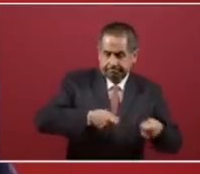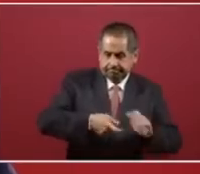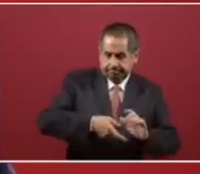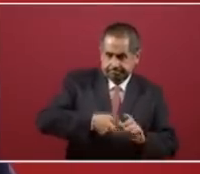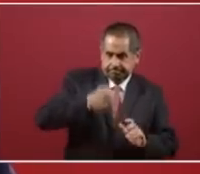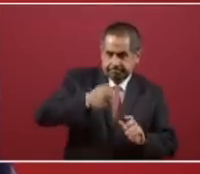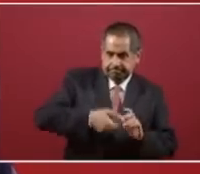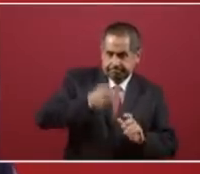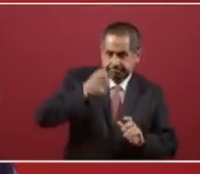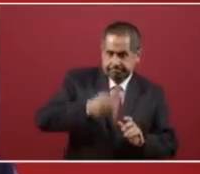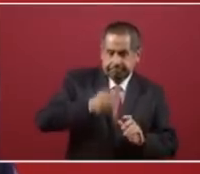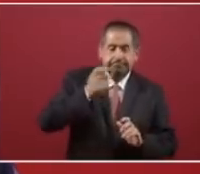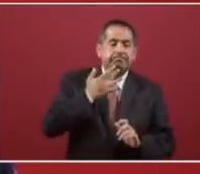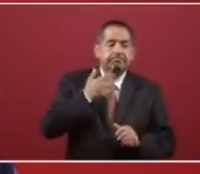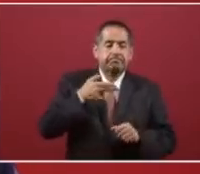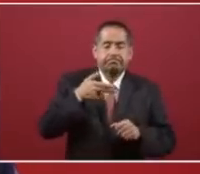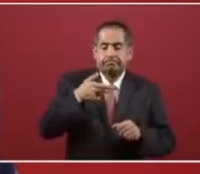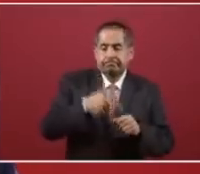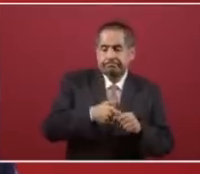clandestina